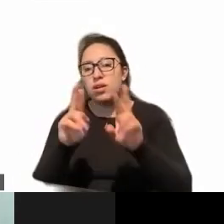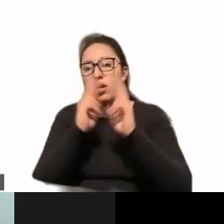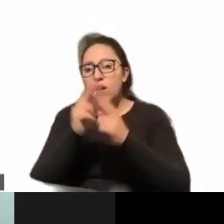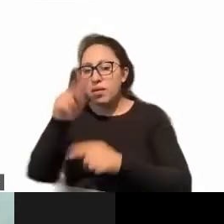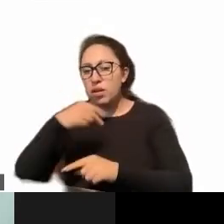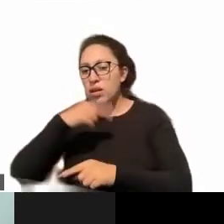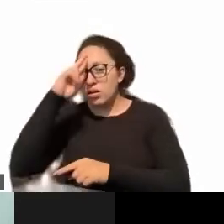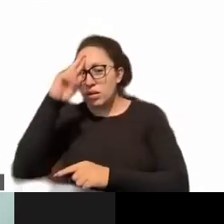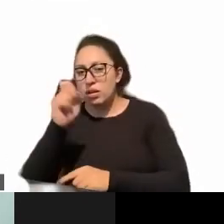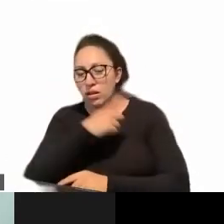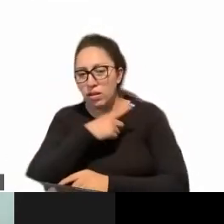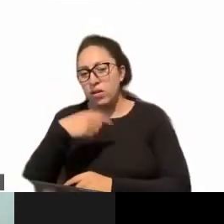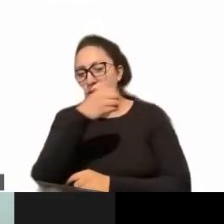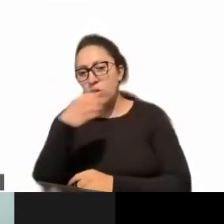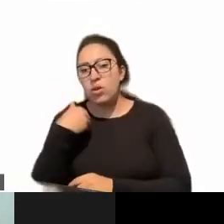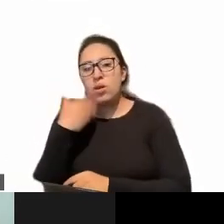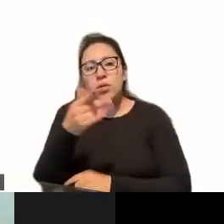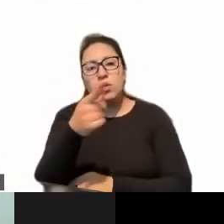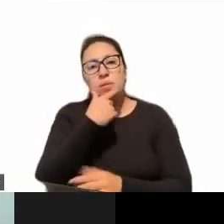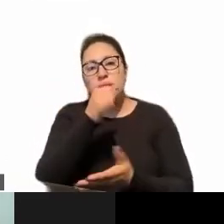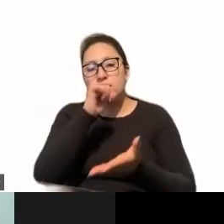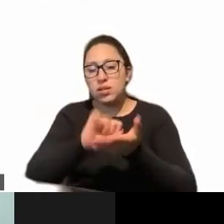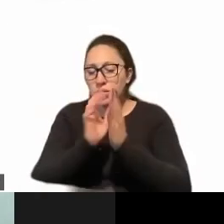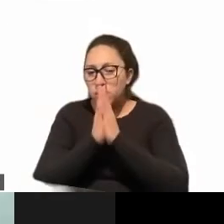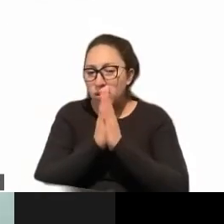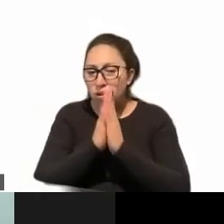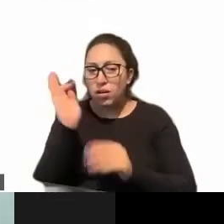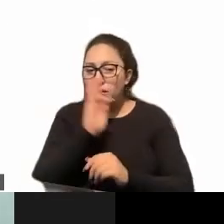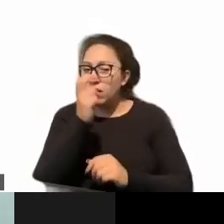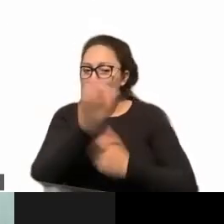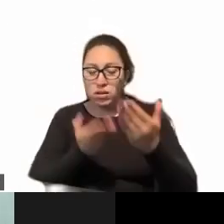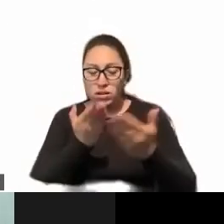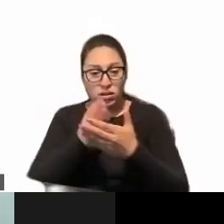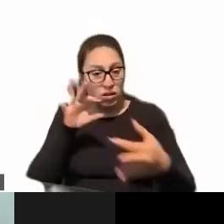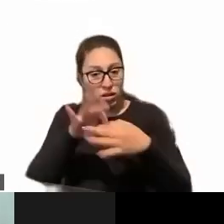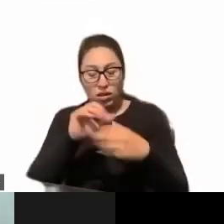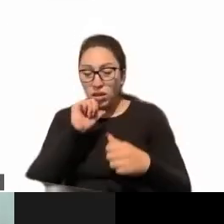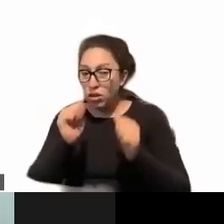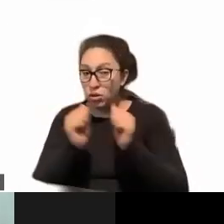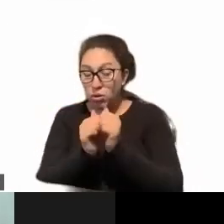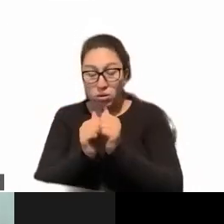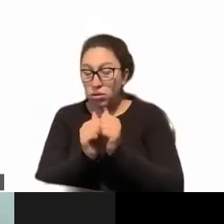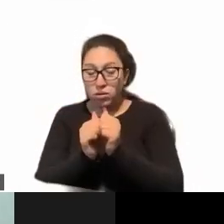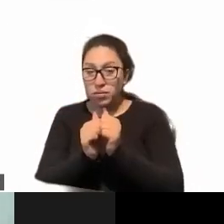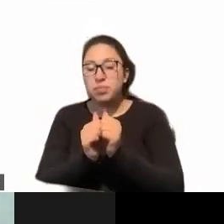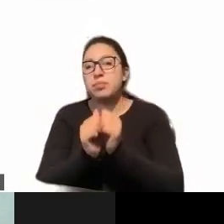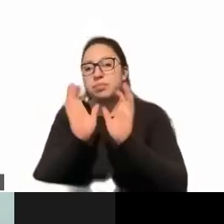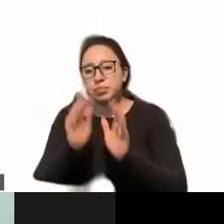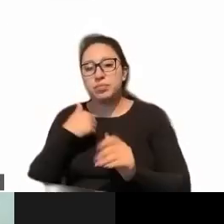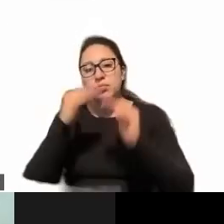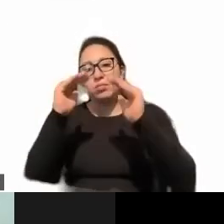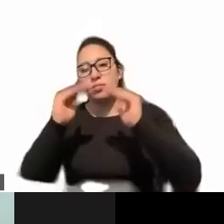del orden. Entonces le voy a pedir de favor que si no es con base en el dictamen, lo pasemos a asuntos